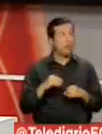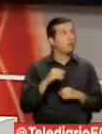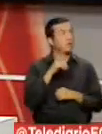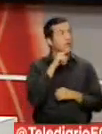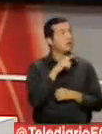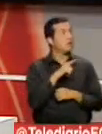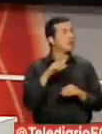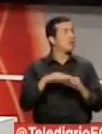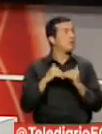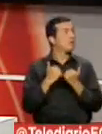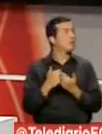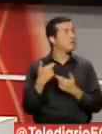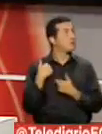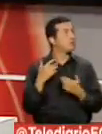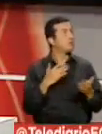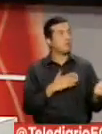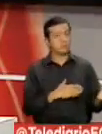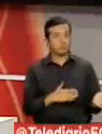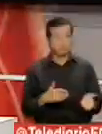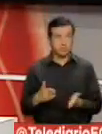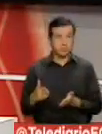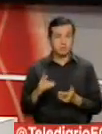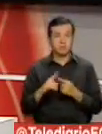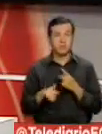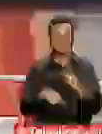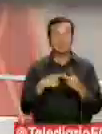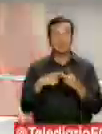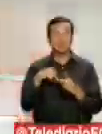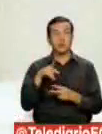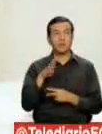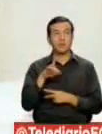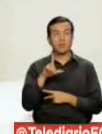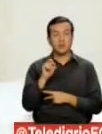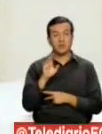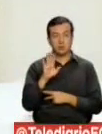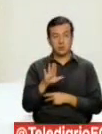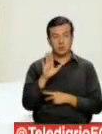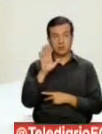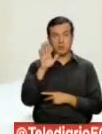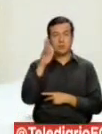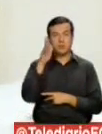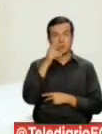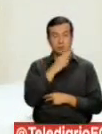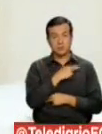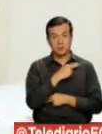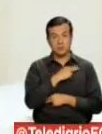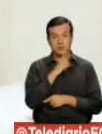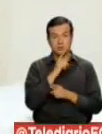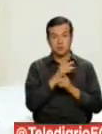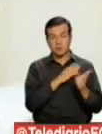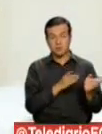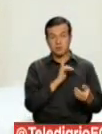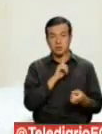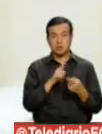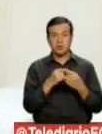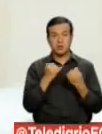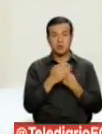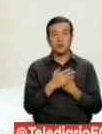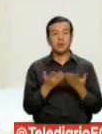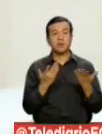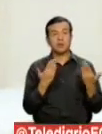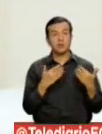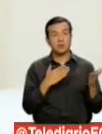la comisión respectiva. Además, Pablo Zambrano Pontón, docente universitario, analizará el